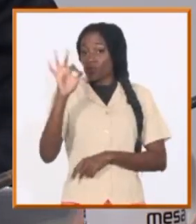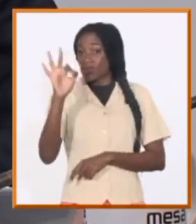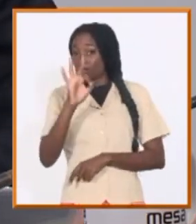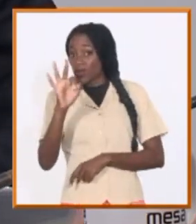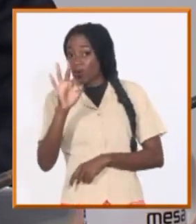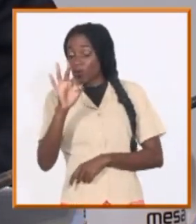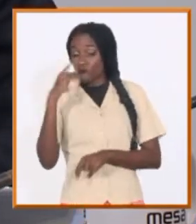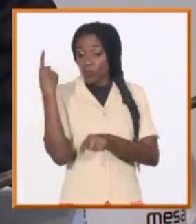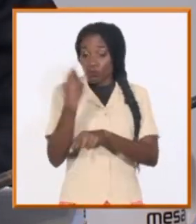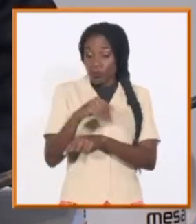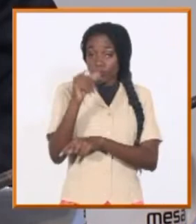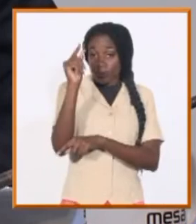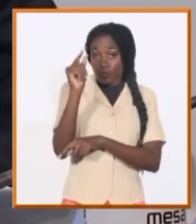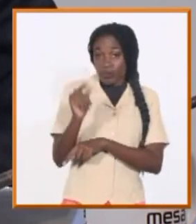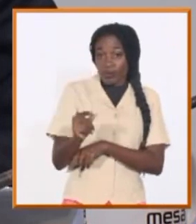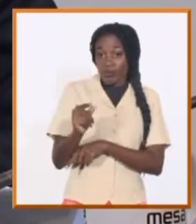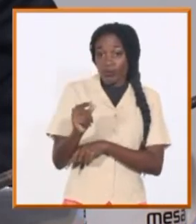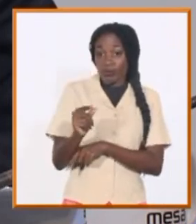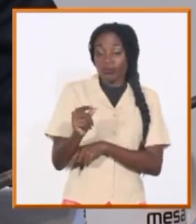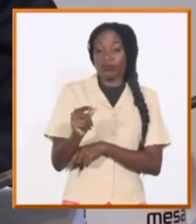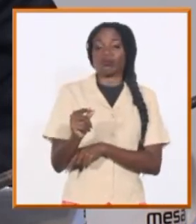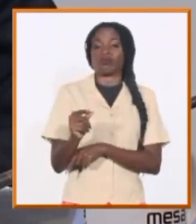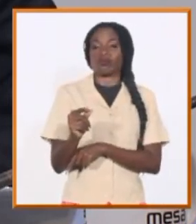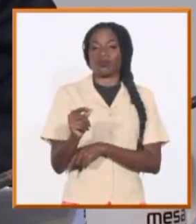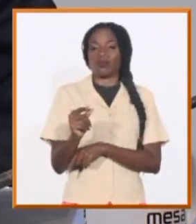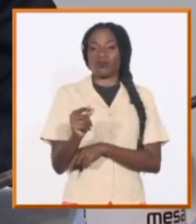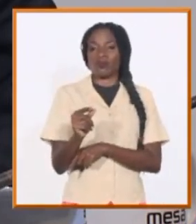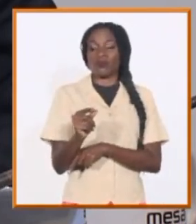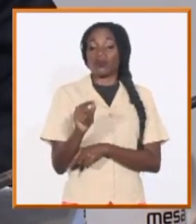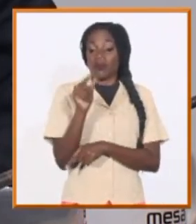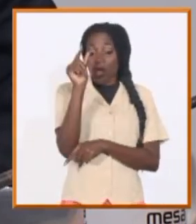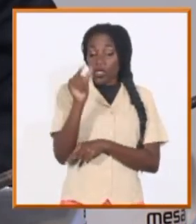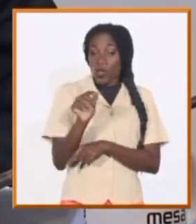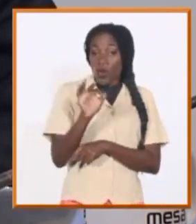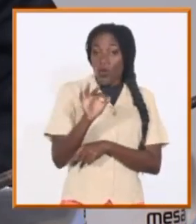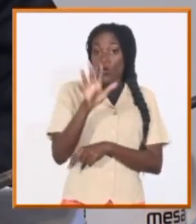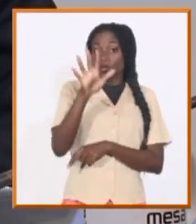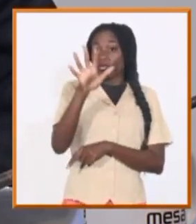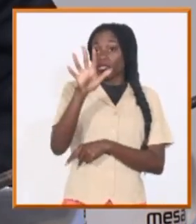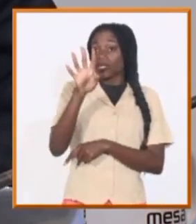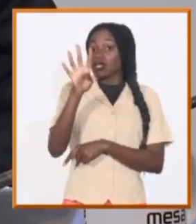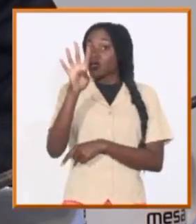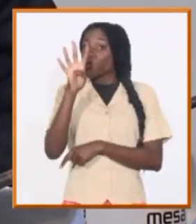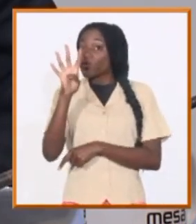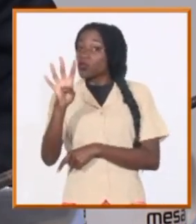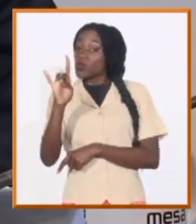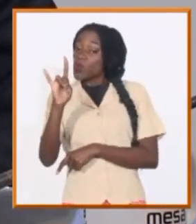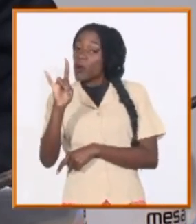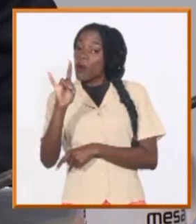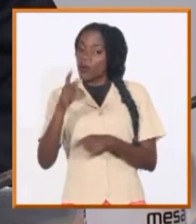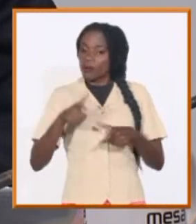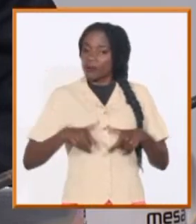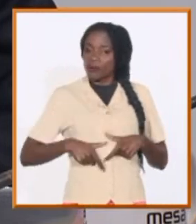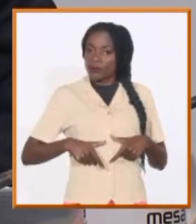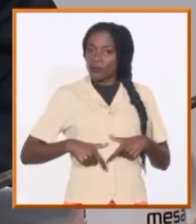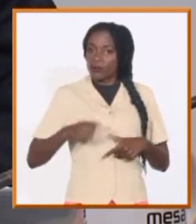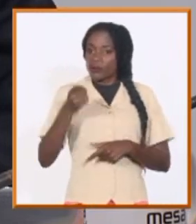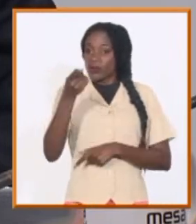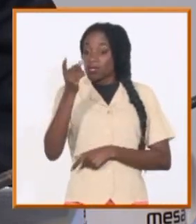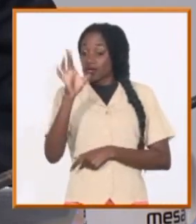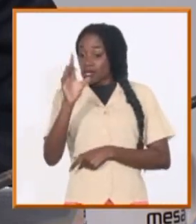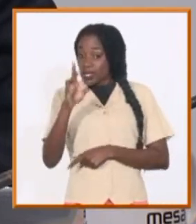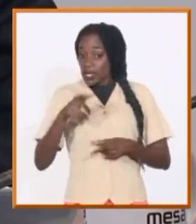88 entrenadores que obtuvieron 59 medallas, de ellas 15 de